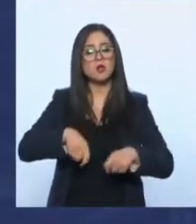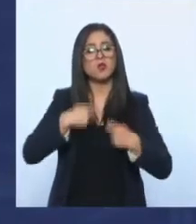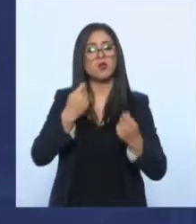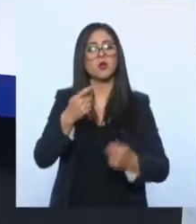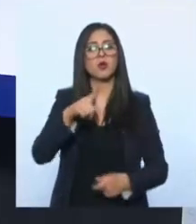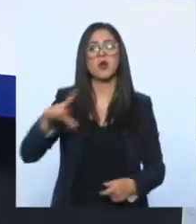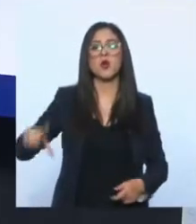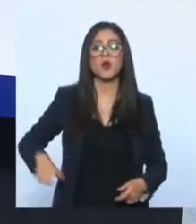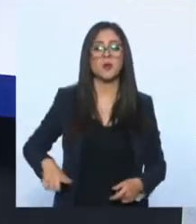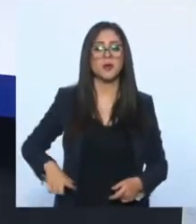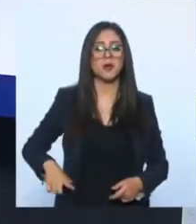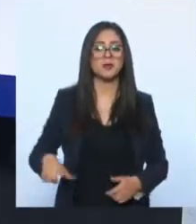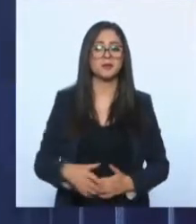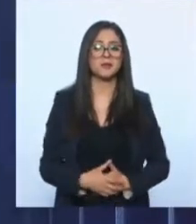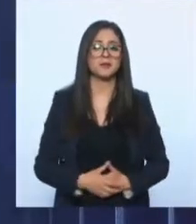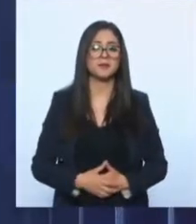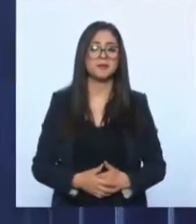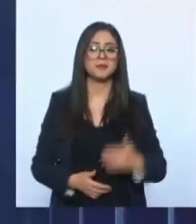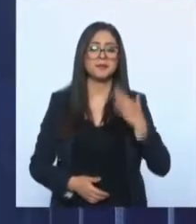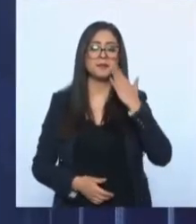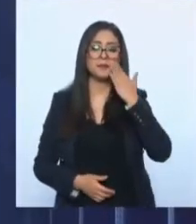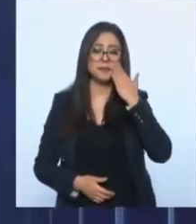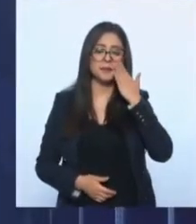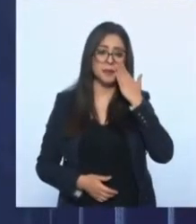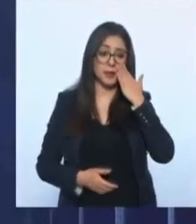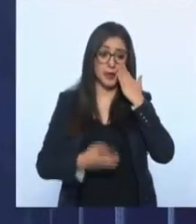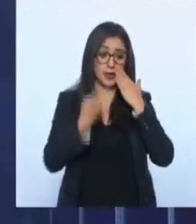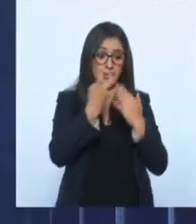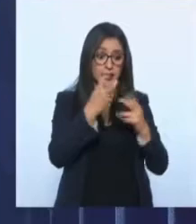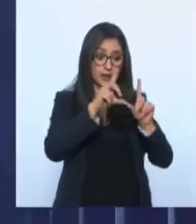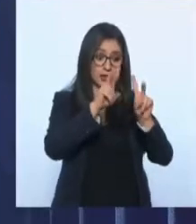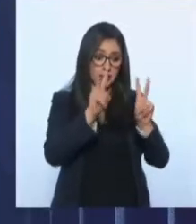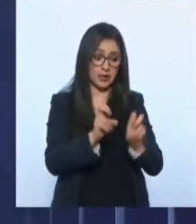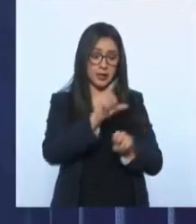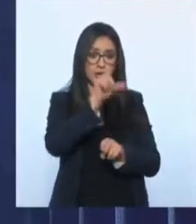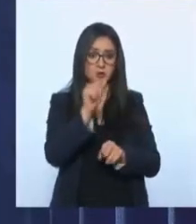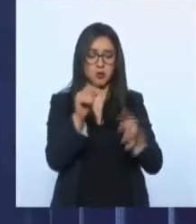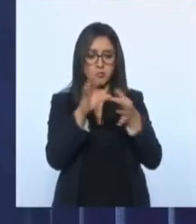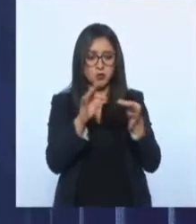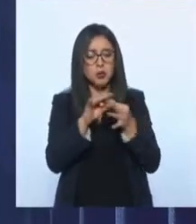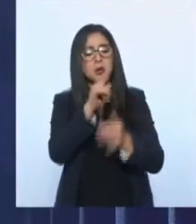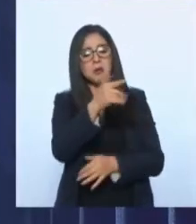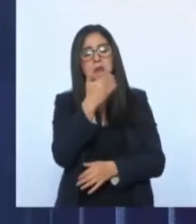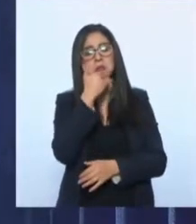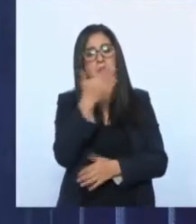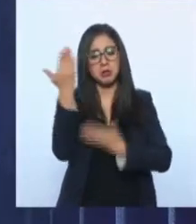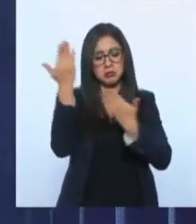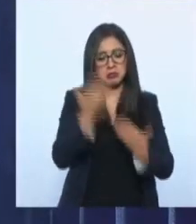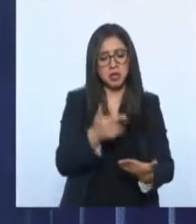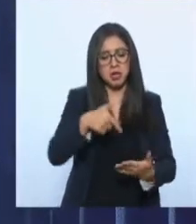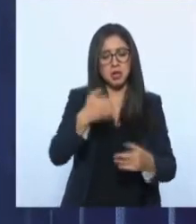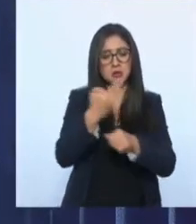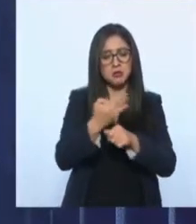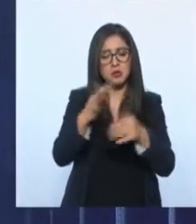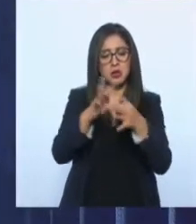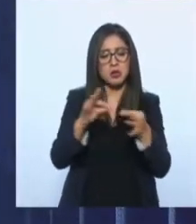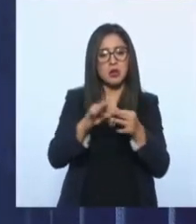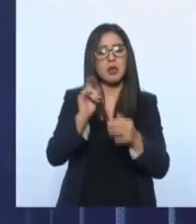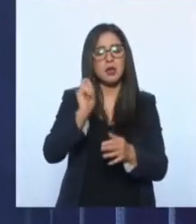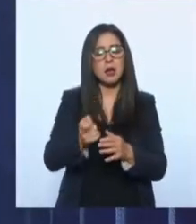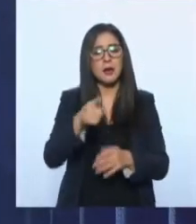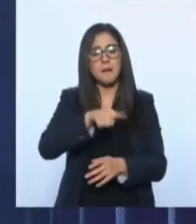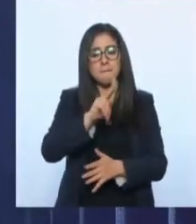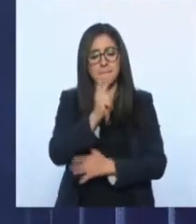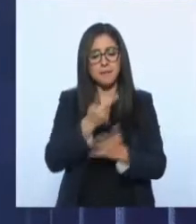pues eso ya vamos a verlo en otro tema, otra mesa. Pero qué bueno que llegaste para hablar de planificación, planeando